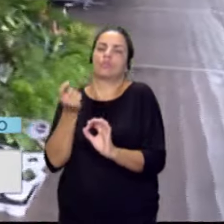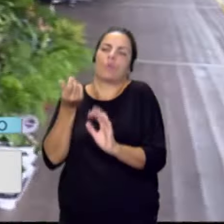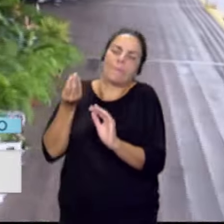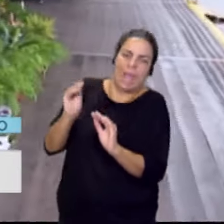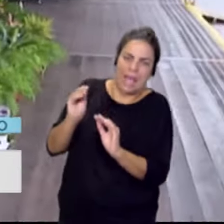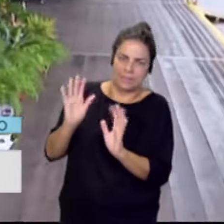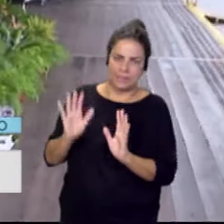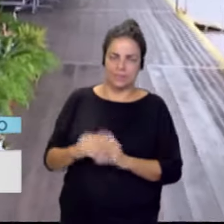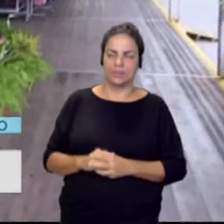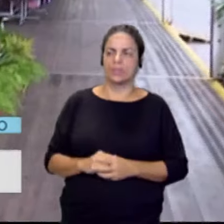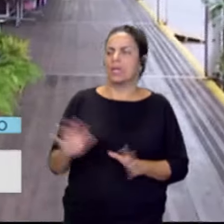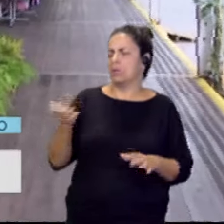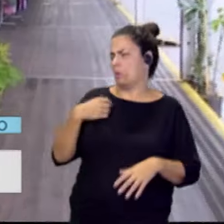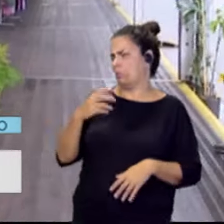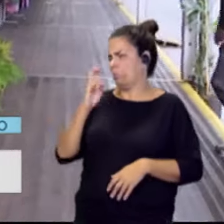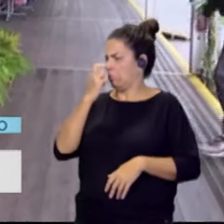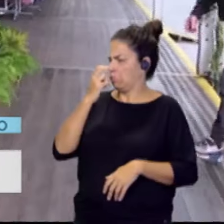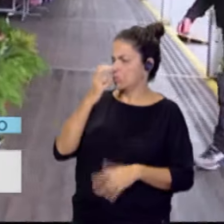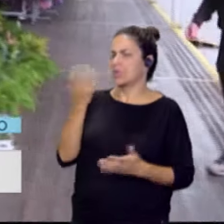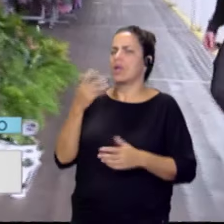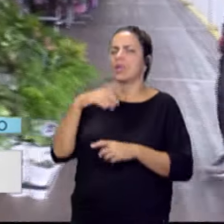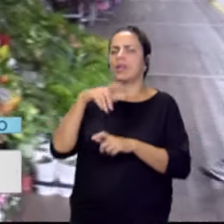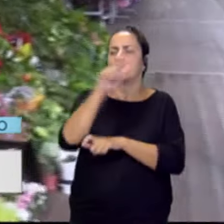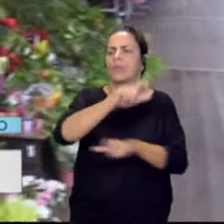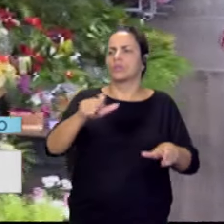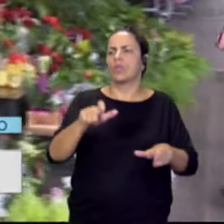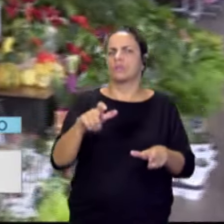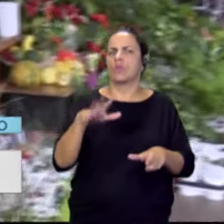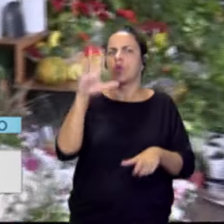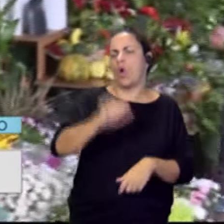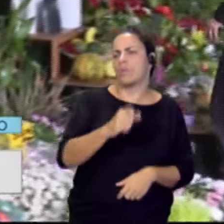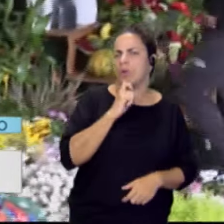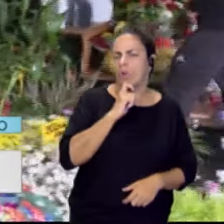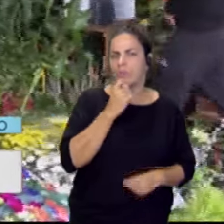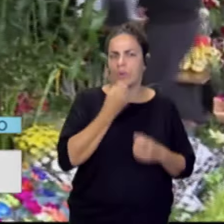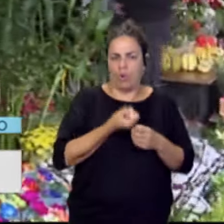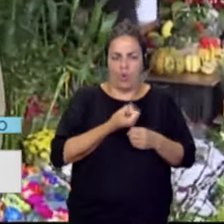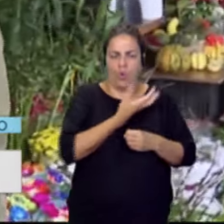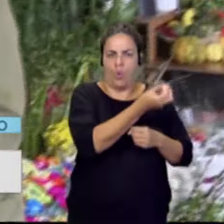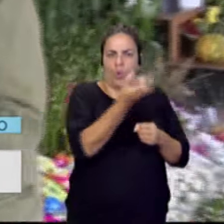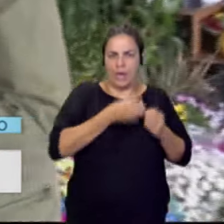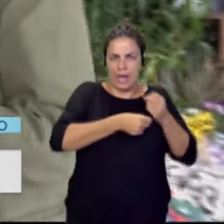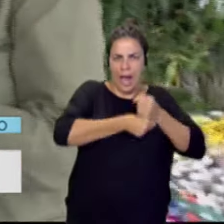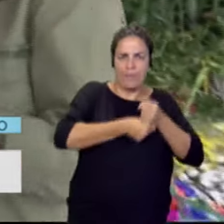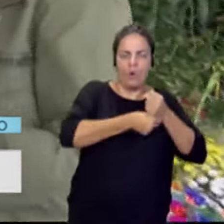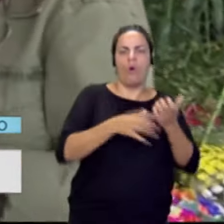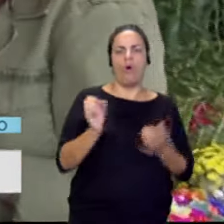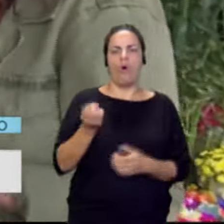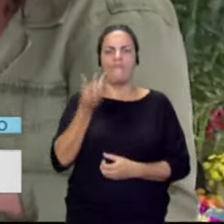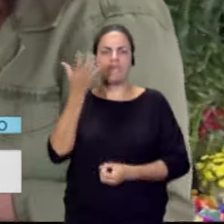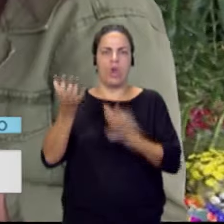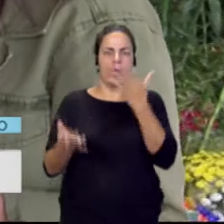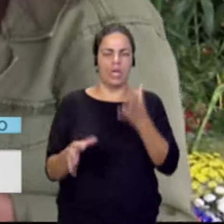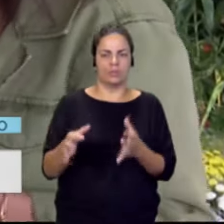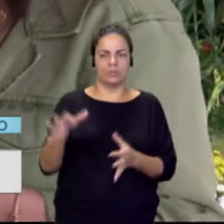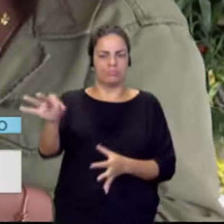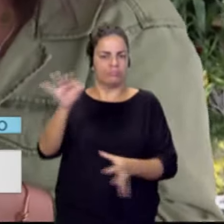por curiosidad, ¿qué es lo que se suele llevar la gente? ¿Un ramo? ¿Se suele llevar flores sueltas? ¿Qué es lo que se suele